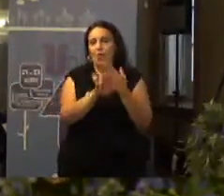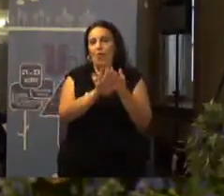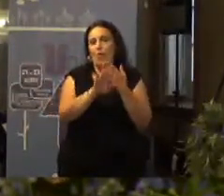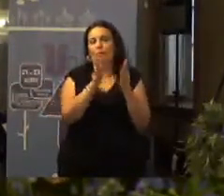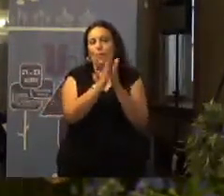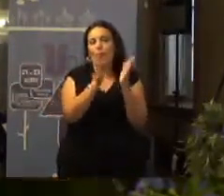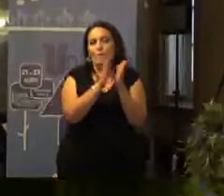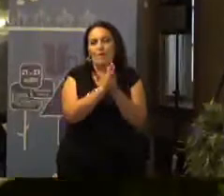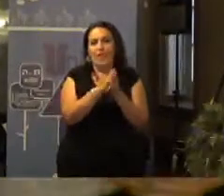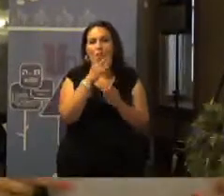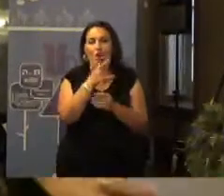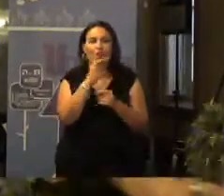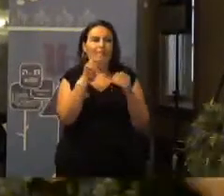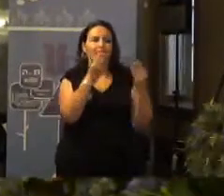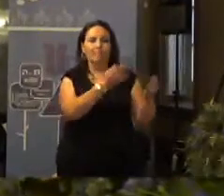Manuel Beiras.